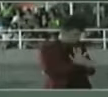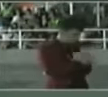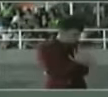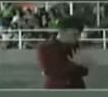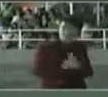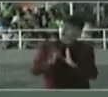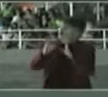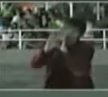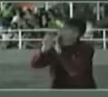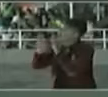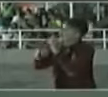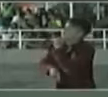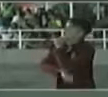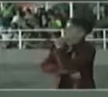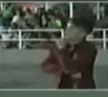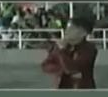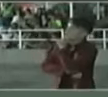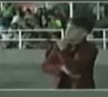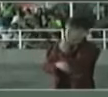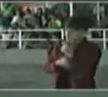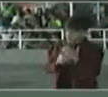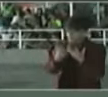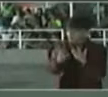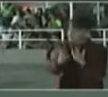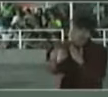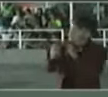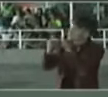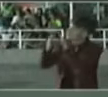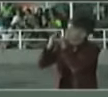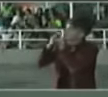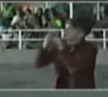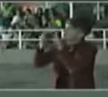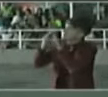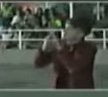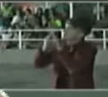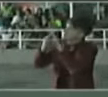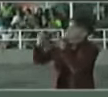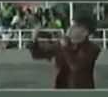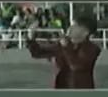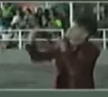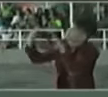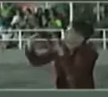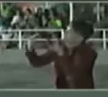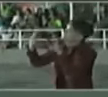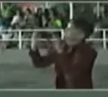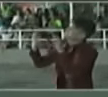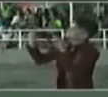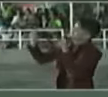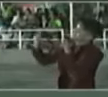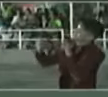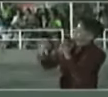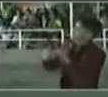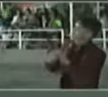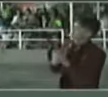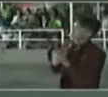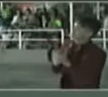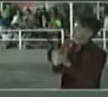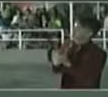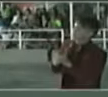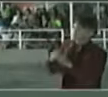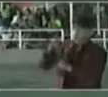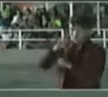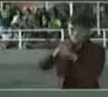por conocerlo, un vivo deseo por contemplarlo, por verlo. Entre oír